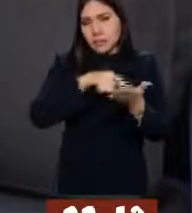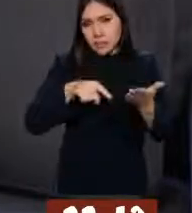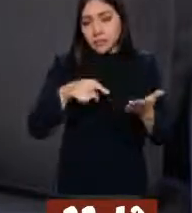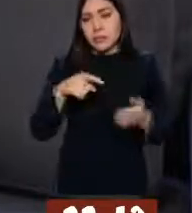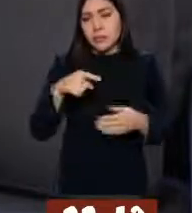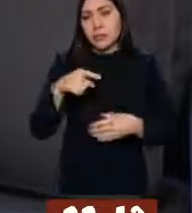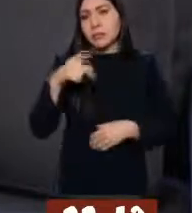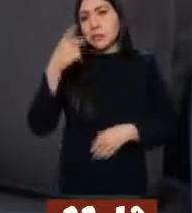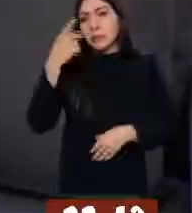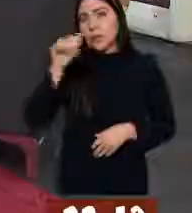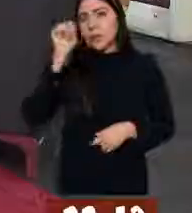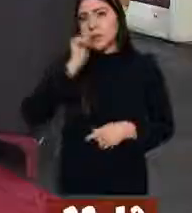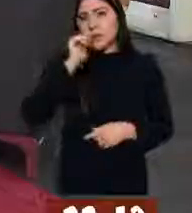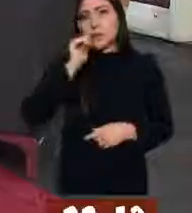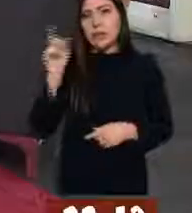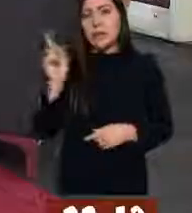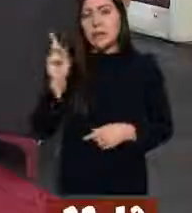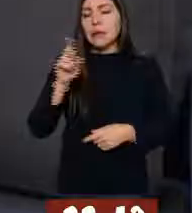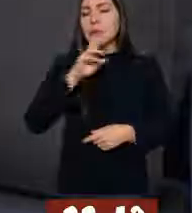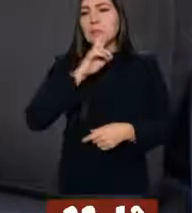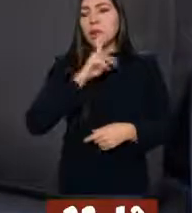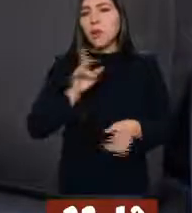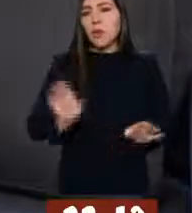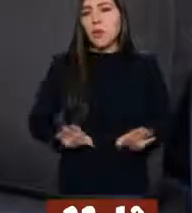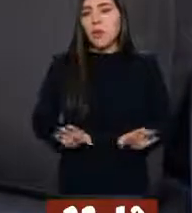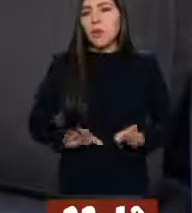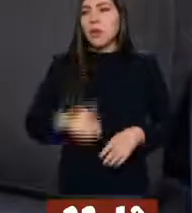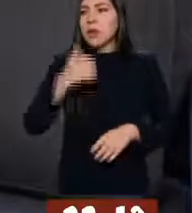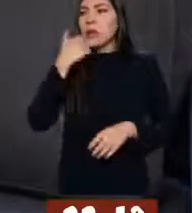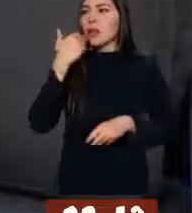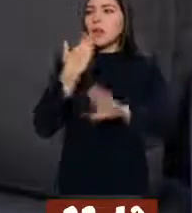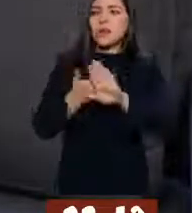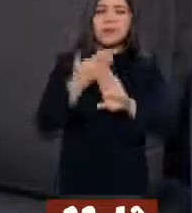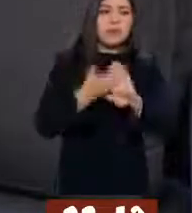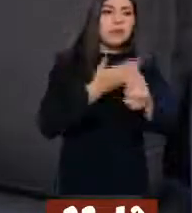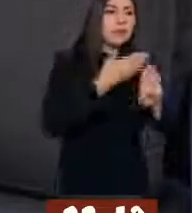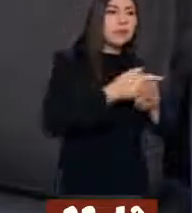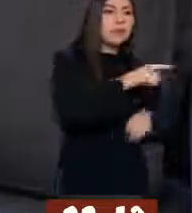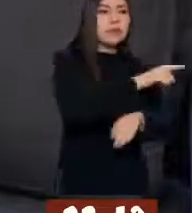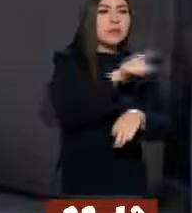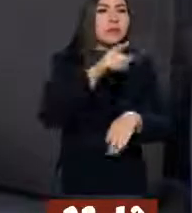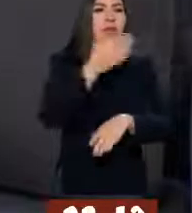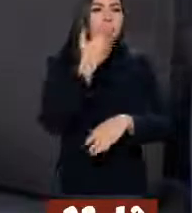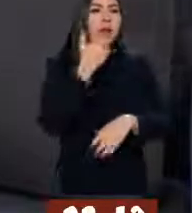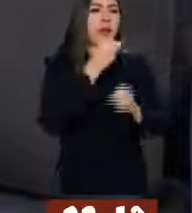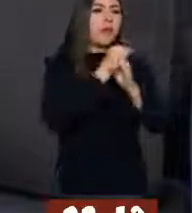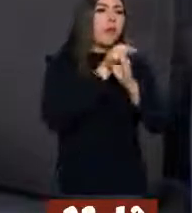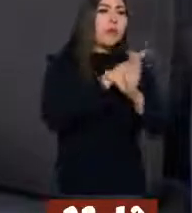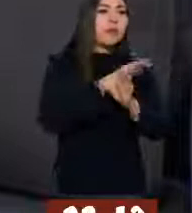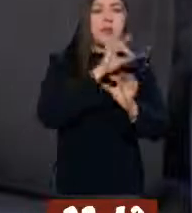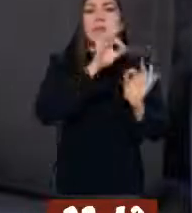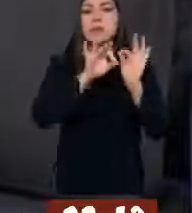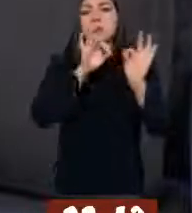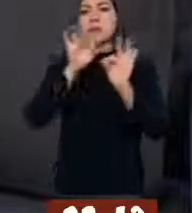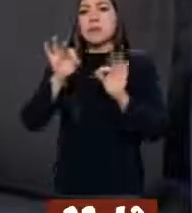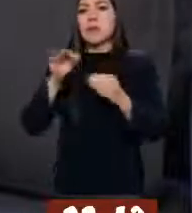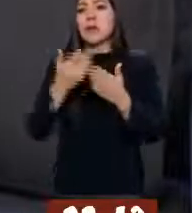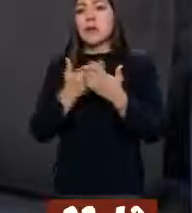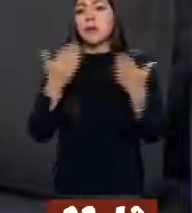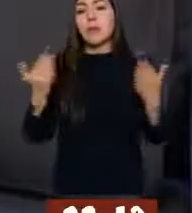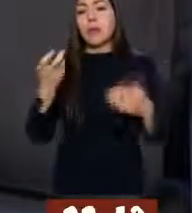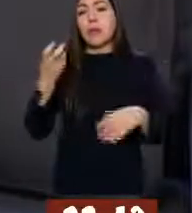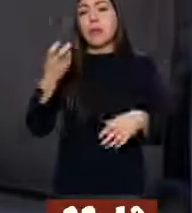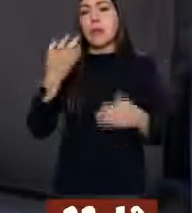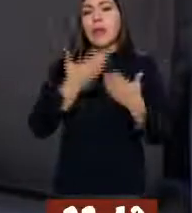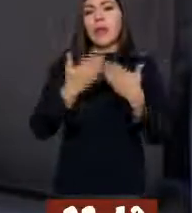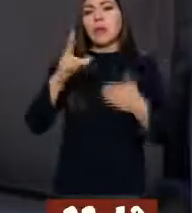la derecha le conviene esta búsqueda de irritación social, de desinformación, y no es ligero que ahora